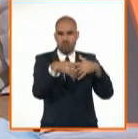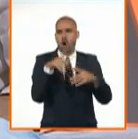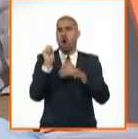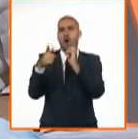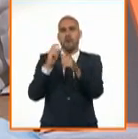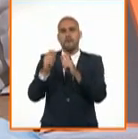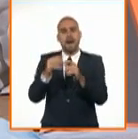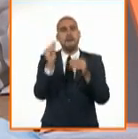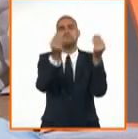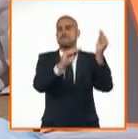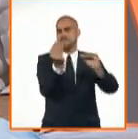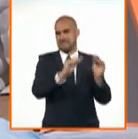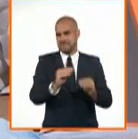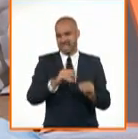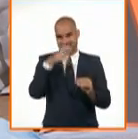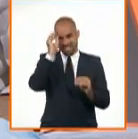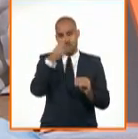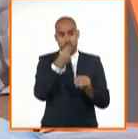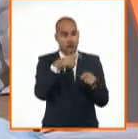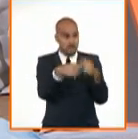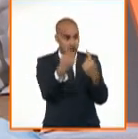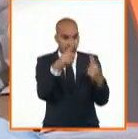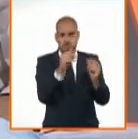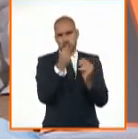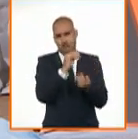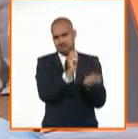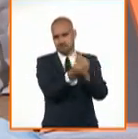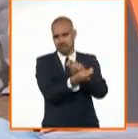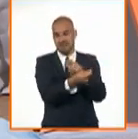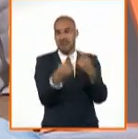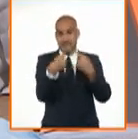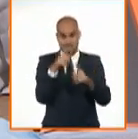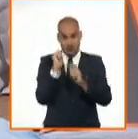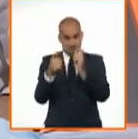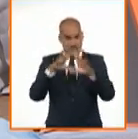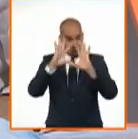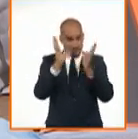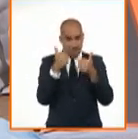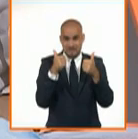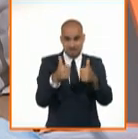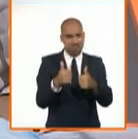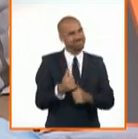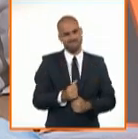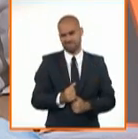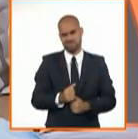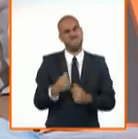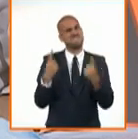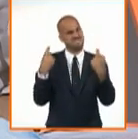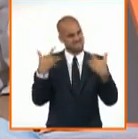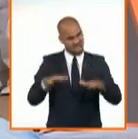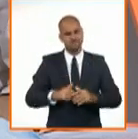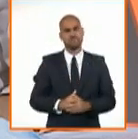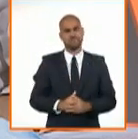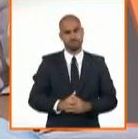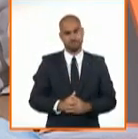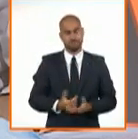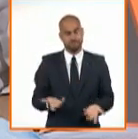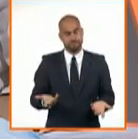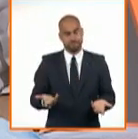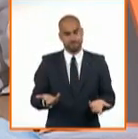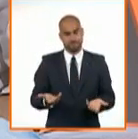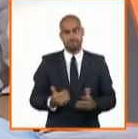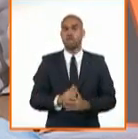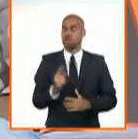sin embargo no ha sido posible adquirirlas todos también el país necesita también de comprar otra